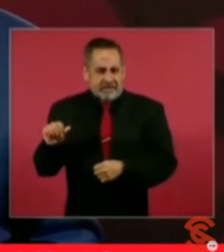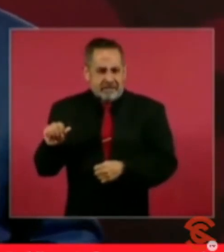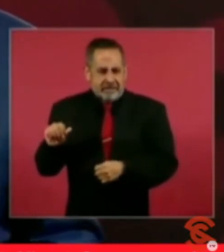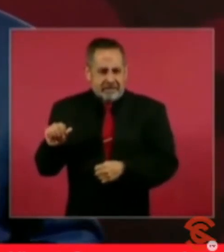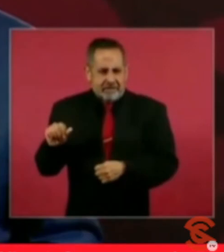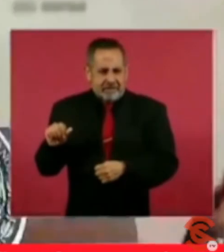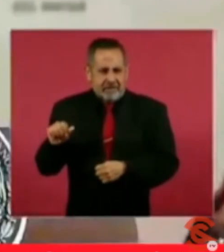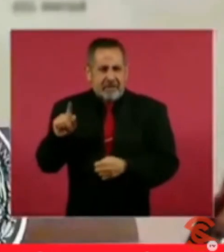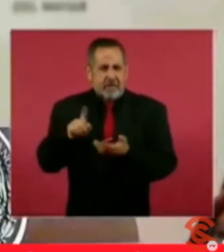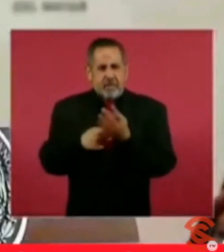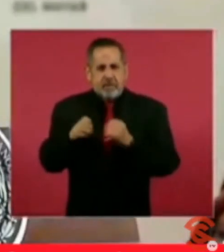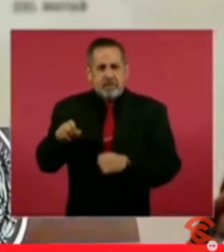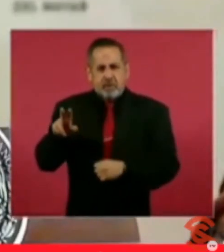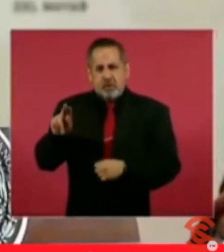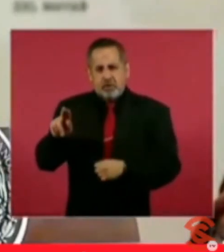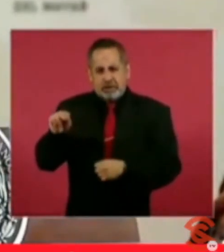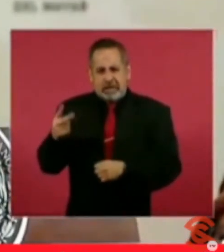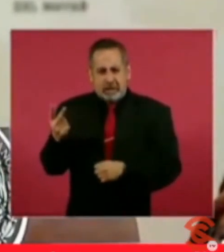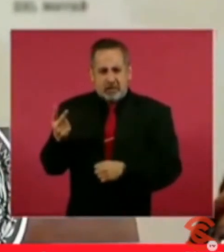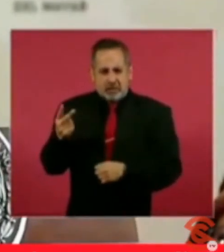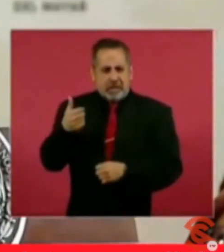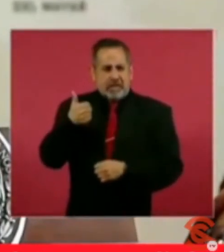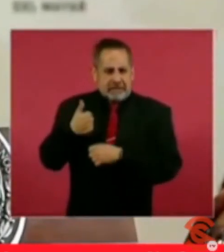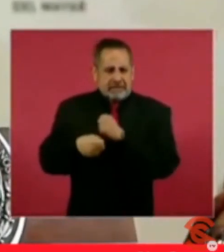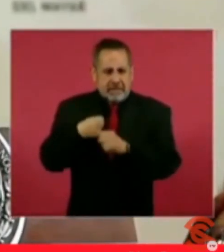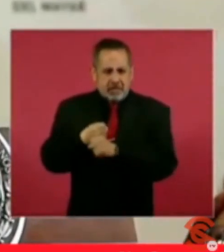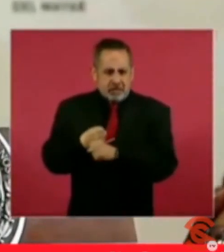a 1982, 6 años.